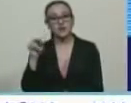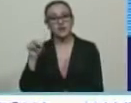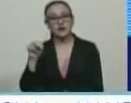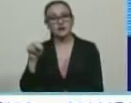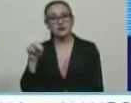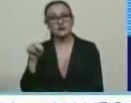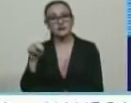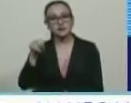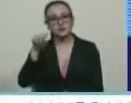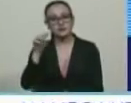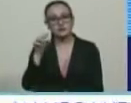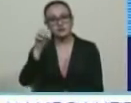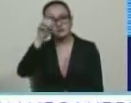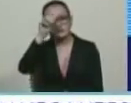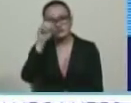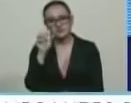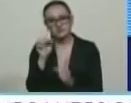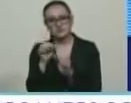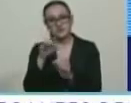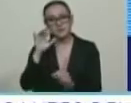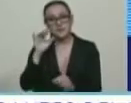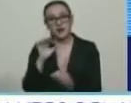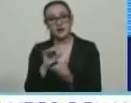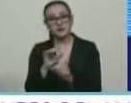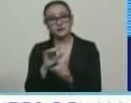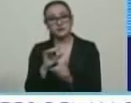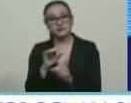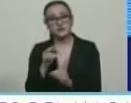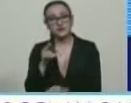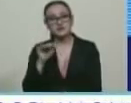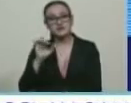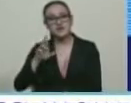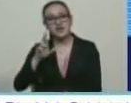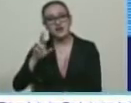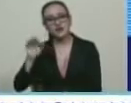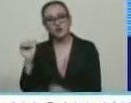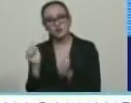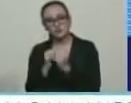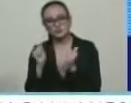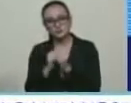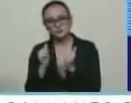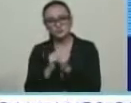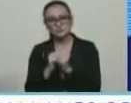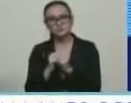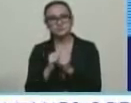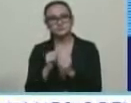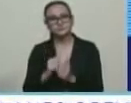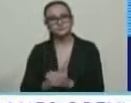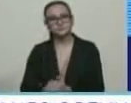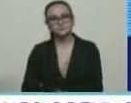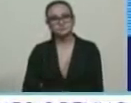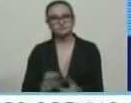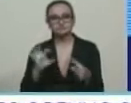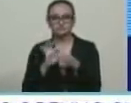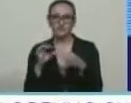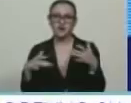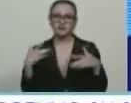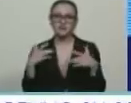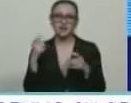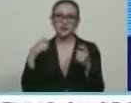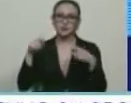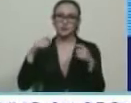diamantes, del hierro, del aluminio. Podemos asociarnos en las actividades del